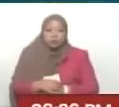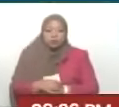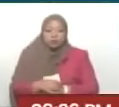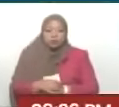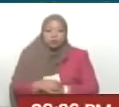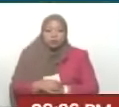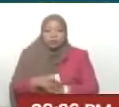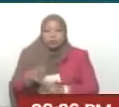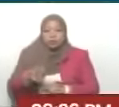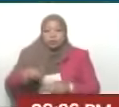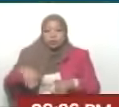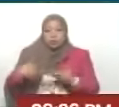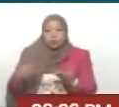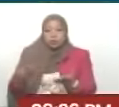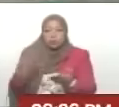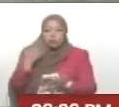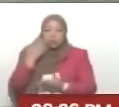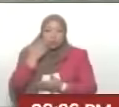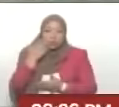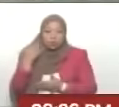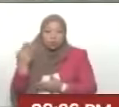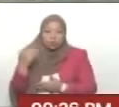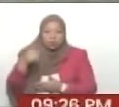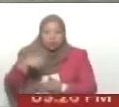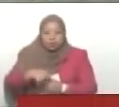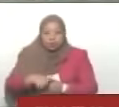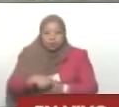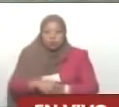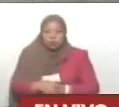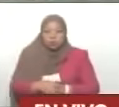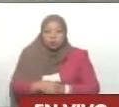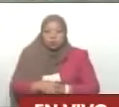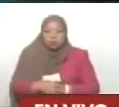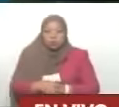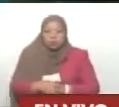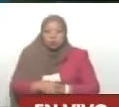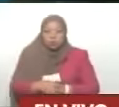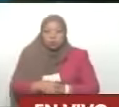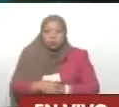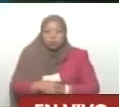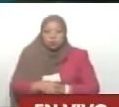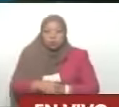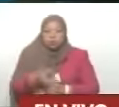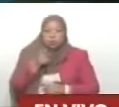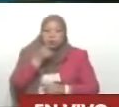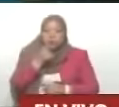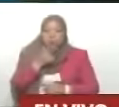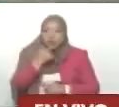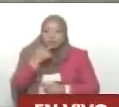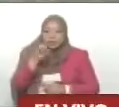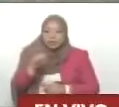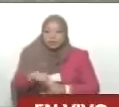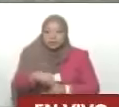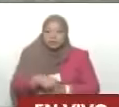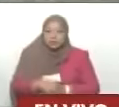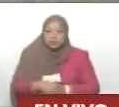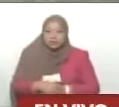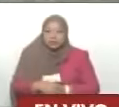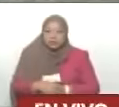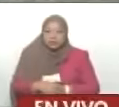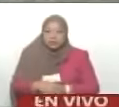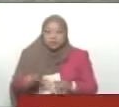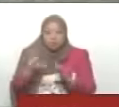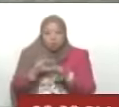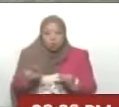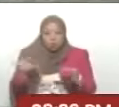trajo a Mario. Que me trajo hoy. Aquí tengo el de usted. ¿Me trajiste un regalo? Sí. Sí. Pero cuéntame cómo